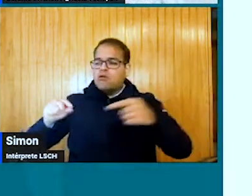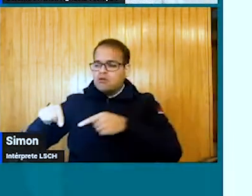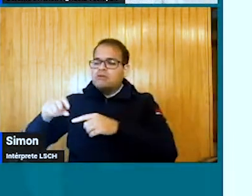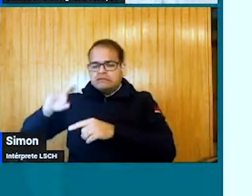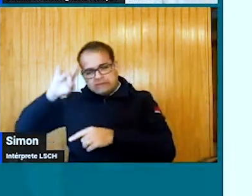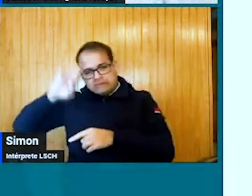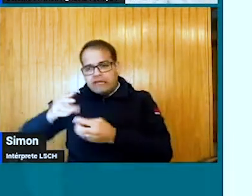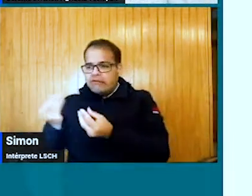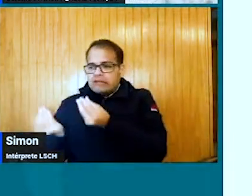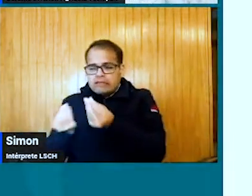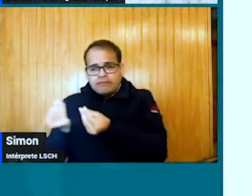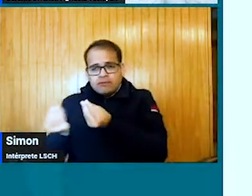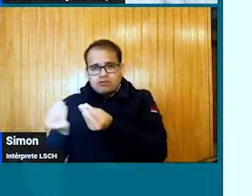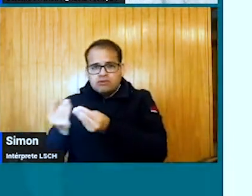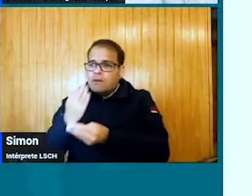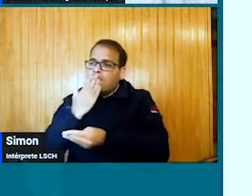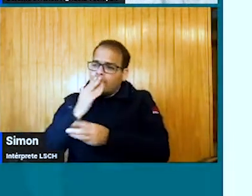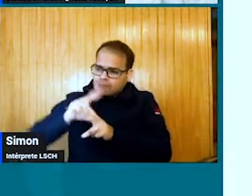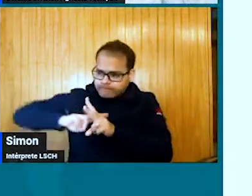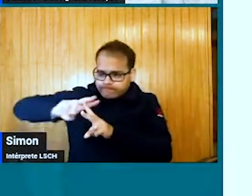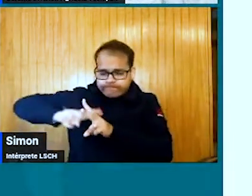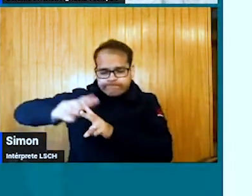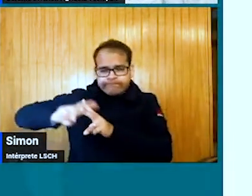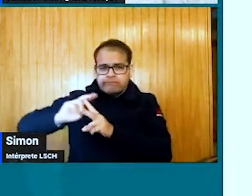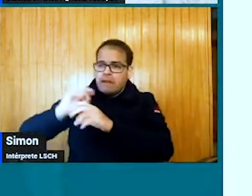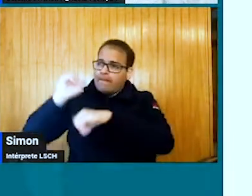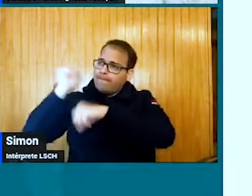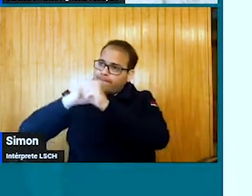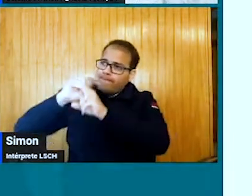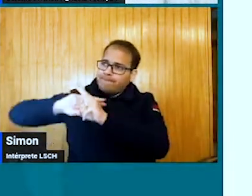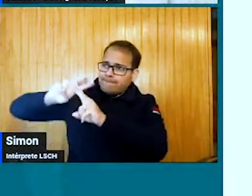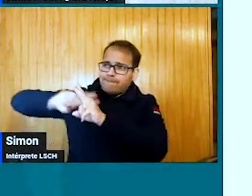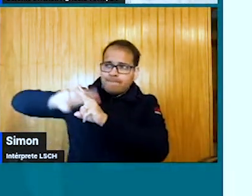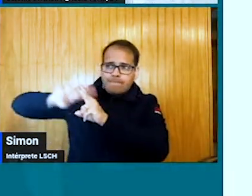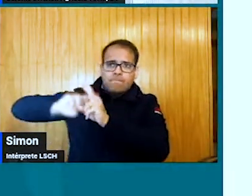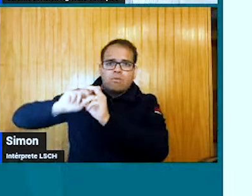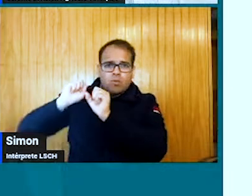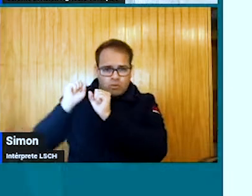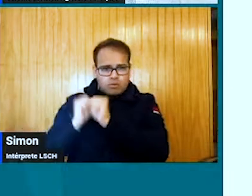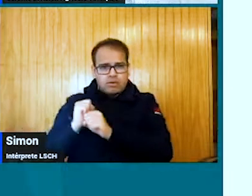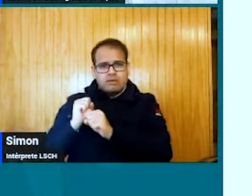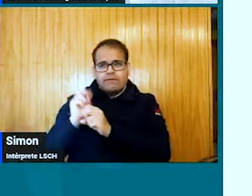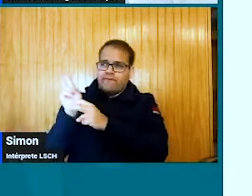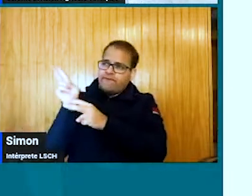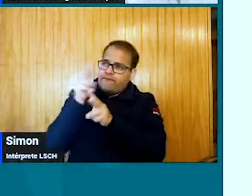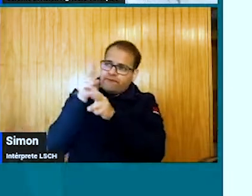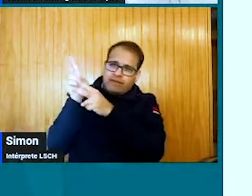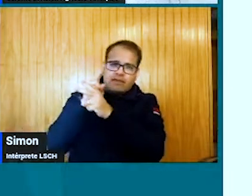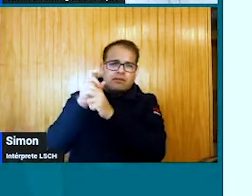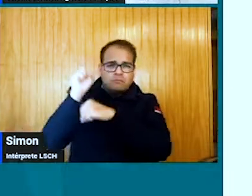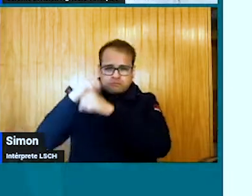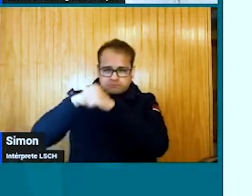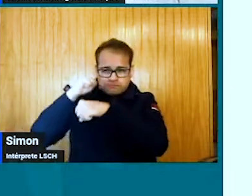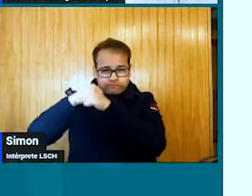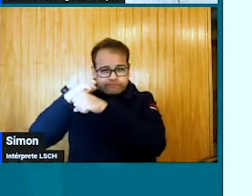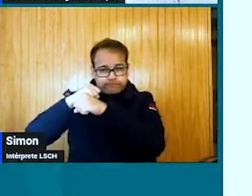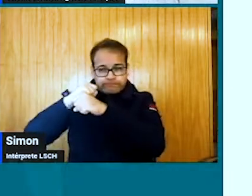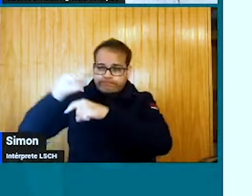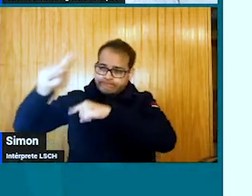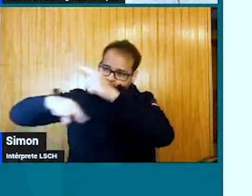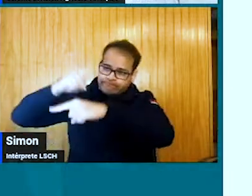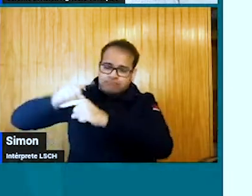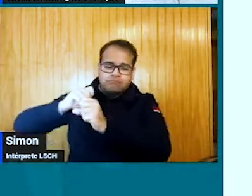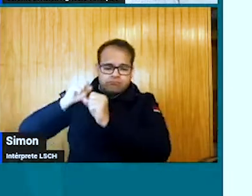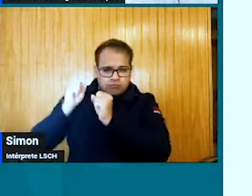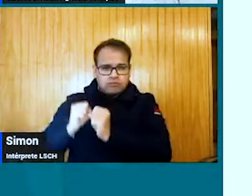puedo mejorar la conducción de la máquina, puedo mejorar cómo lo estoy haciendo. Por eso a mí me gusta